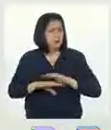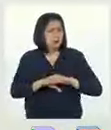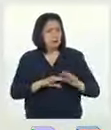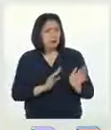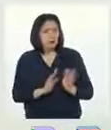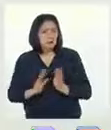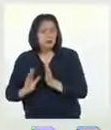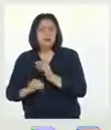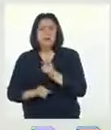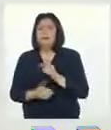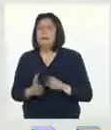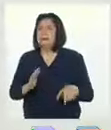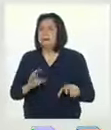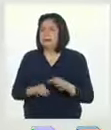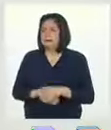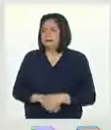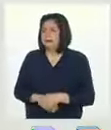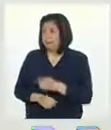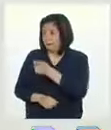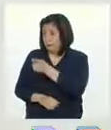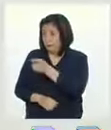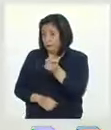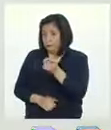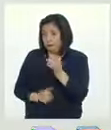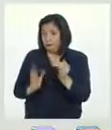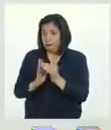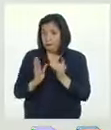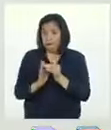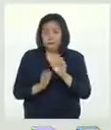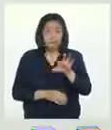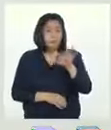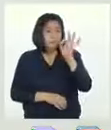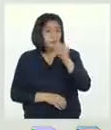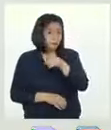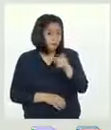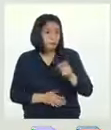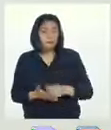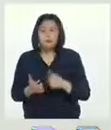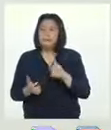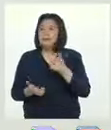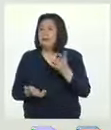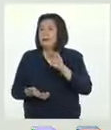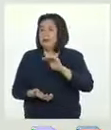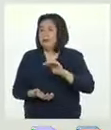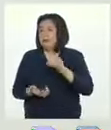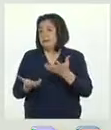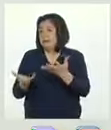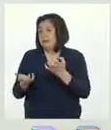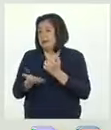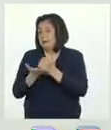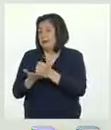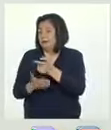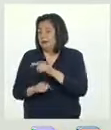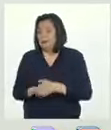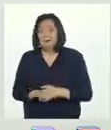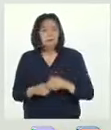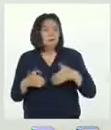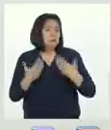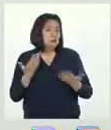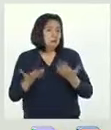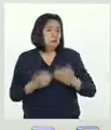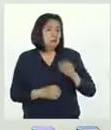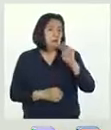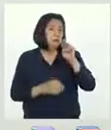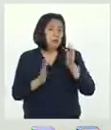plan de acción. Ustedes en casa elijan también el caso del niño al que deseen ayudar. Pueden